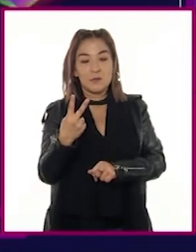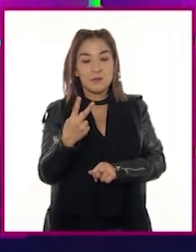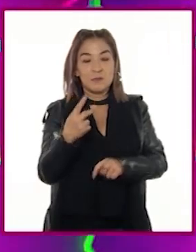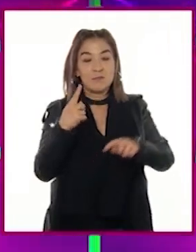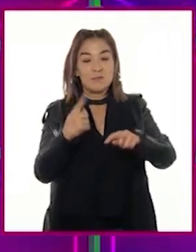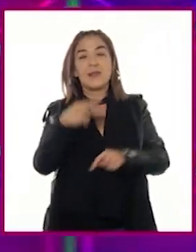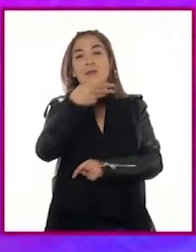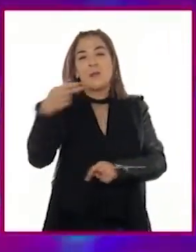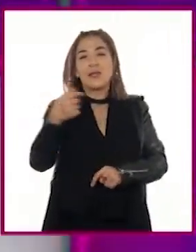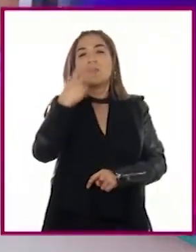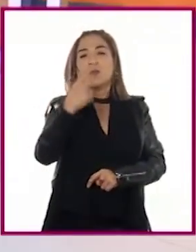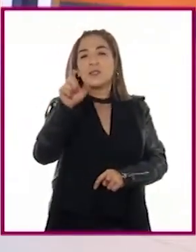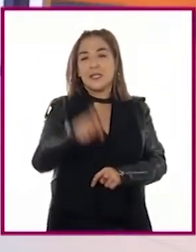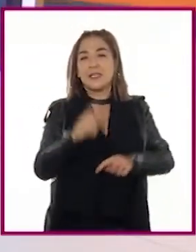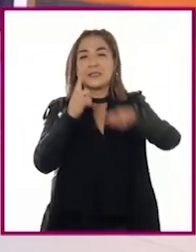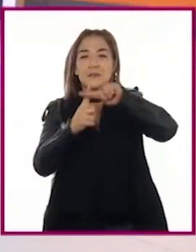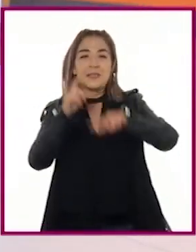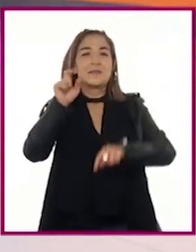más 25.